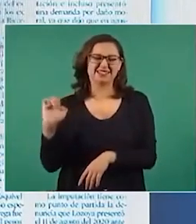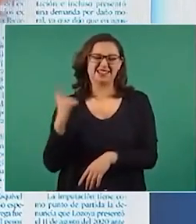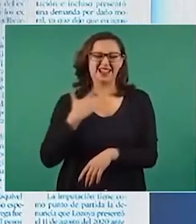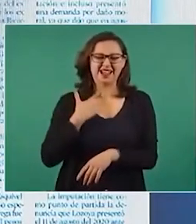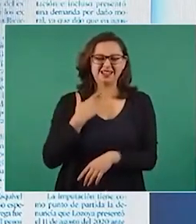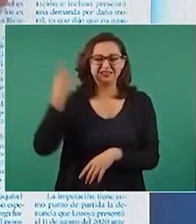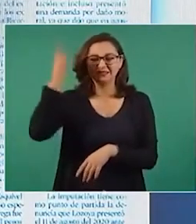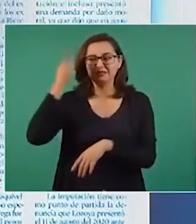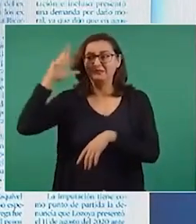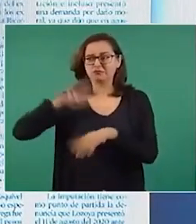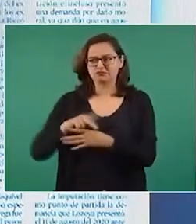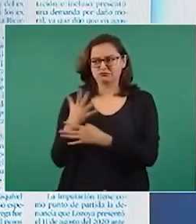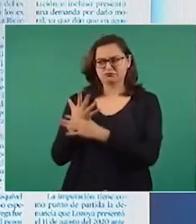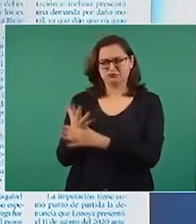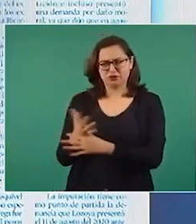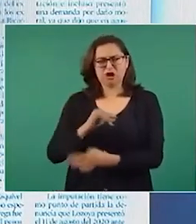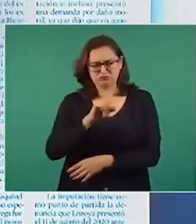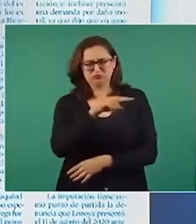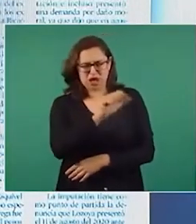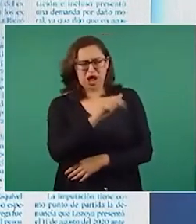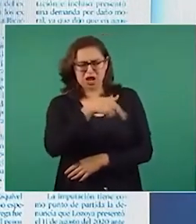de recibir dinero.